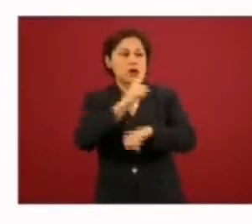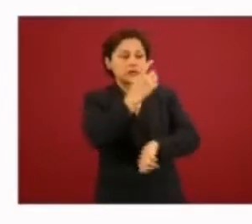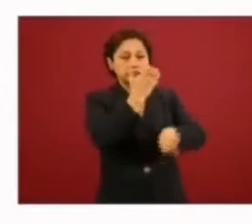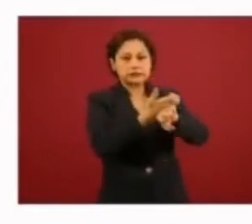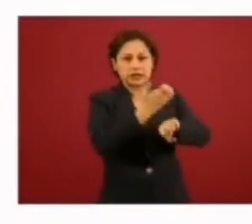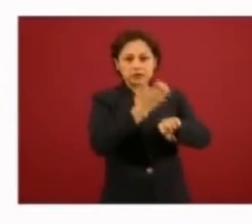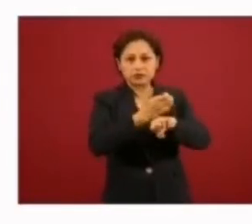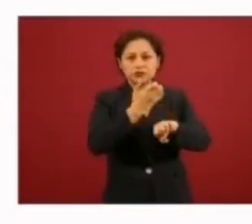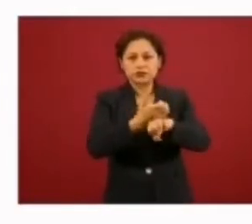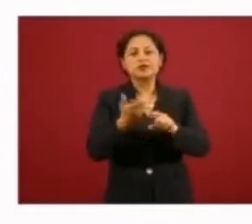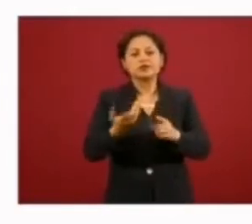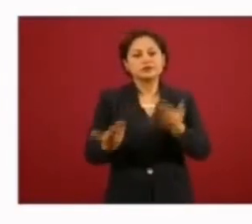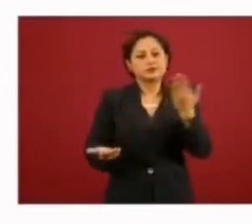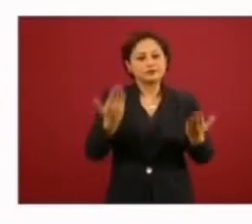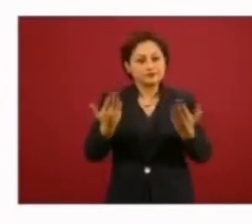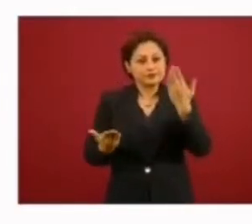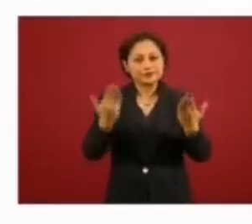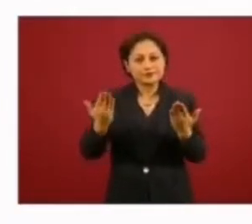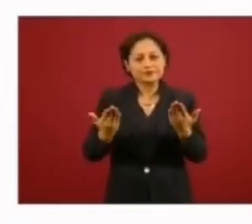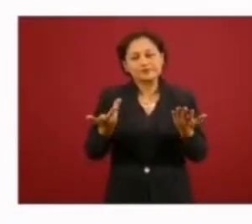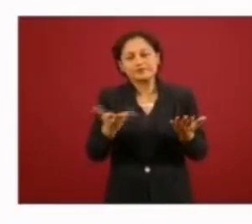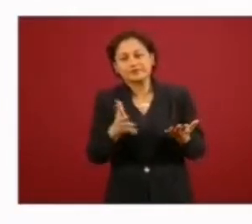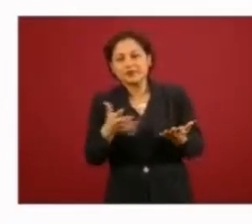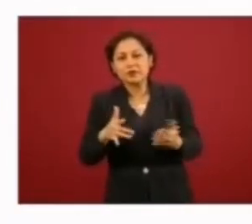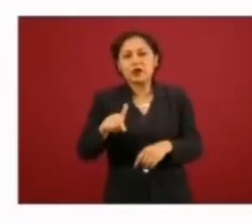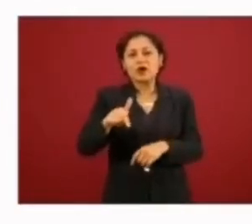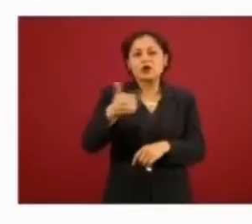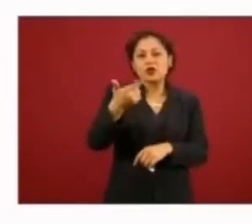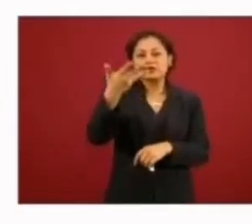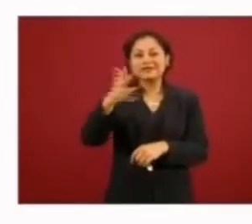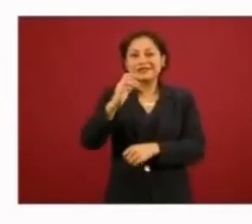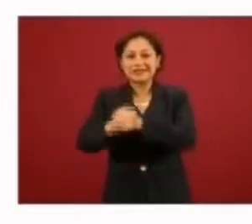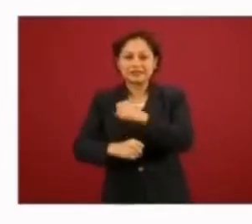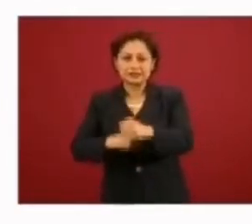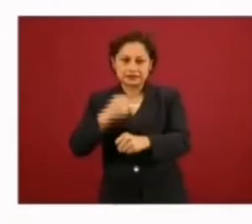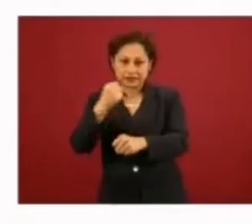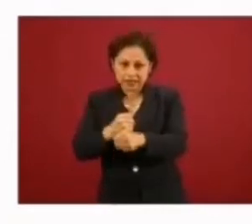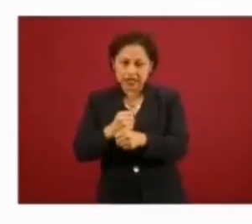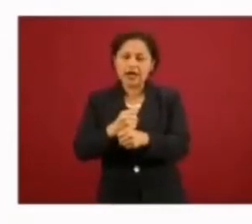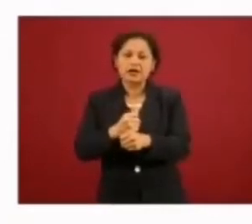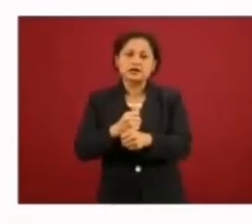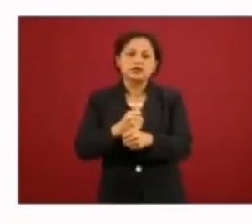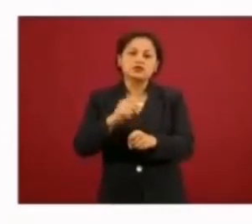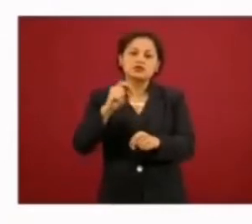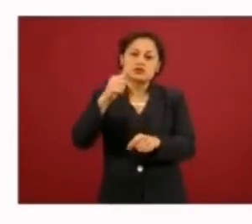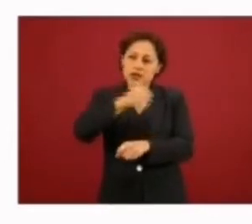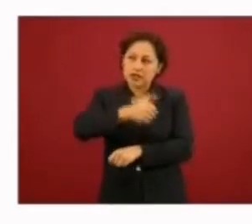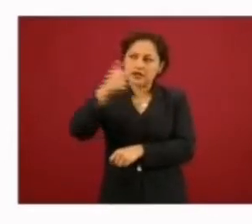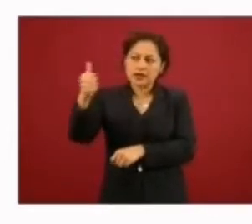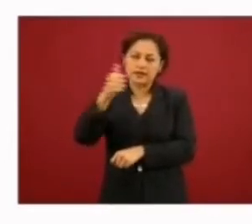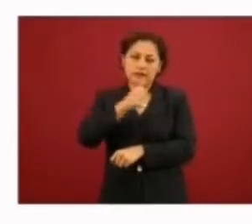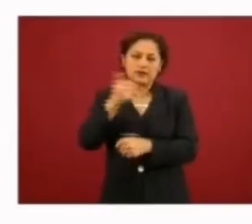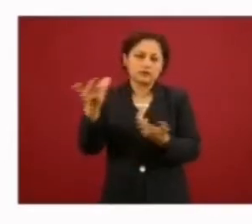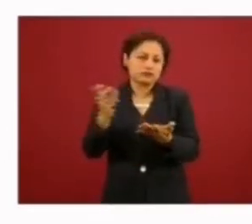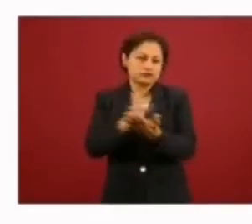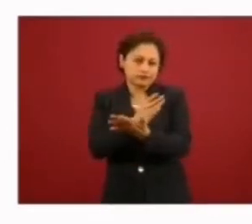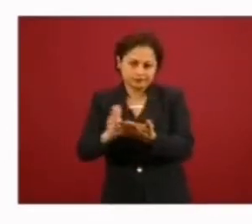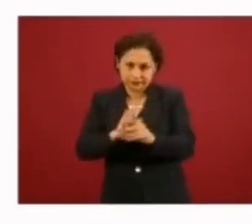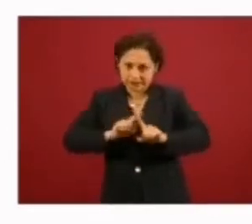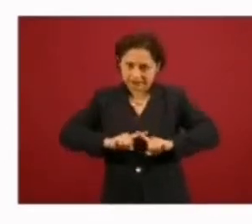una diferencia de cerca de 12 o 10 años respectivamente en la distribución de edades. Por